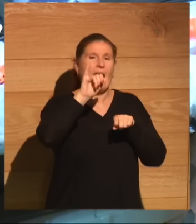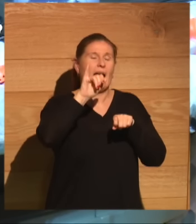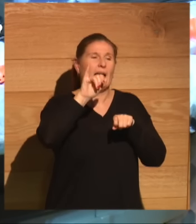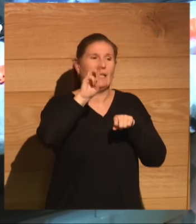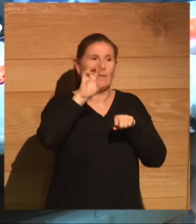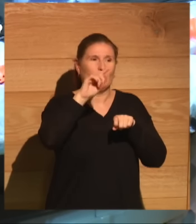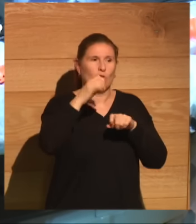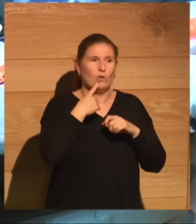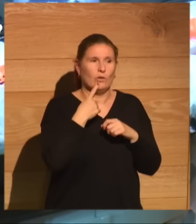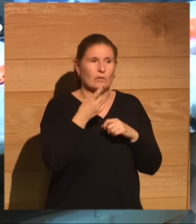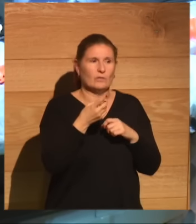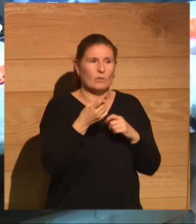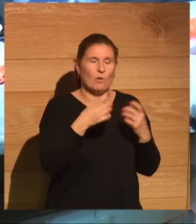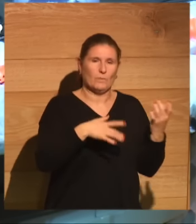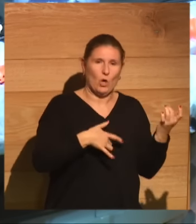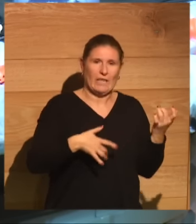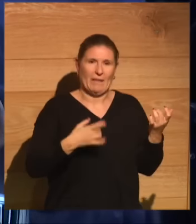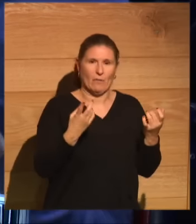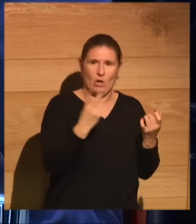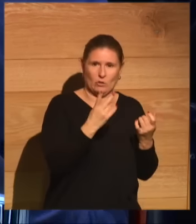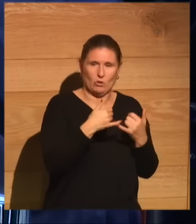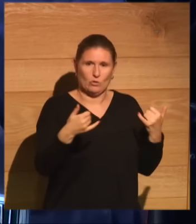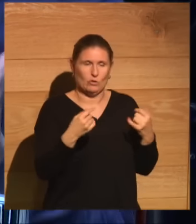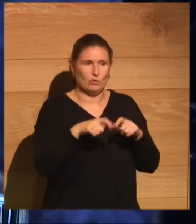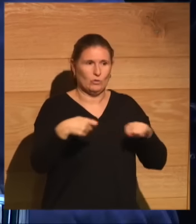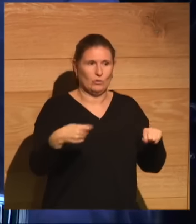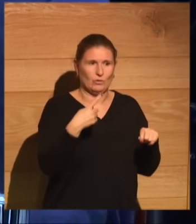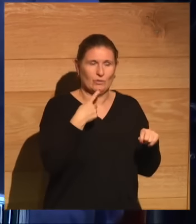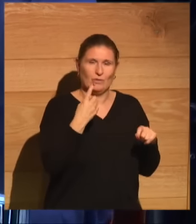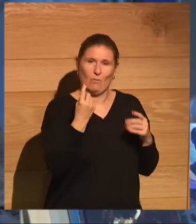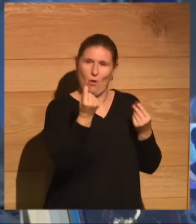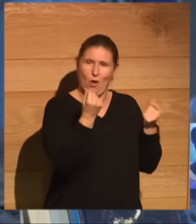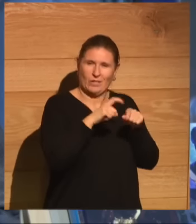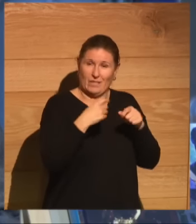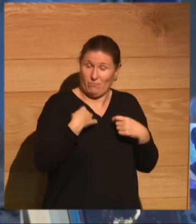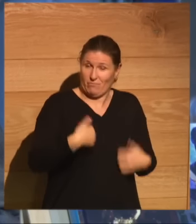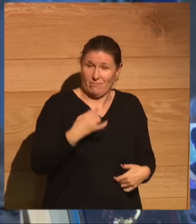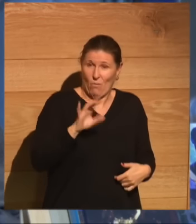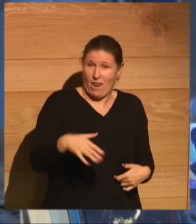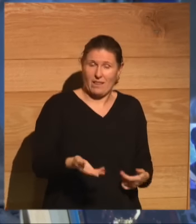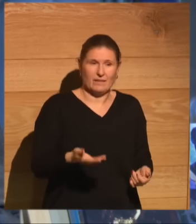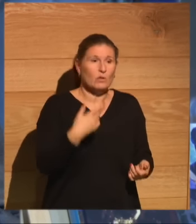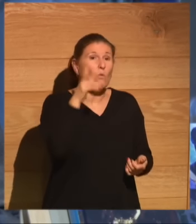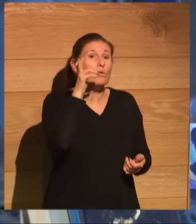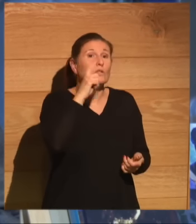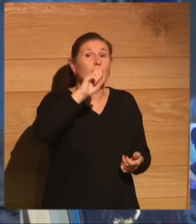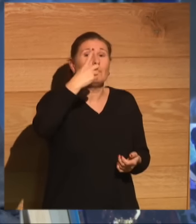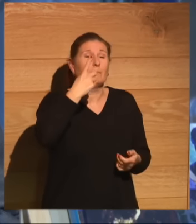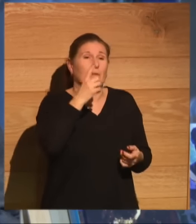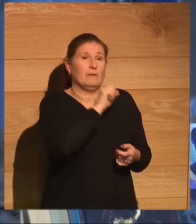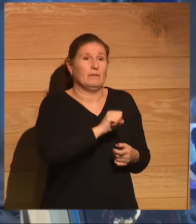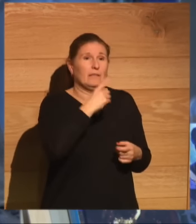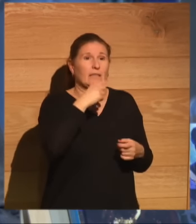no contrapeado, lo que nos gusta a los que tenemos este saborcito. Igual que Juan, igual que cuando escuchas el primer tema de Pulp